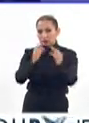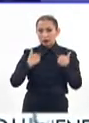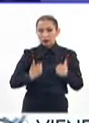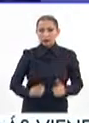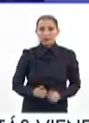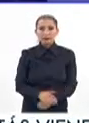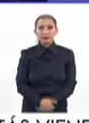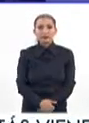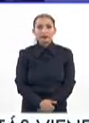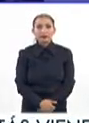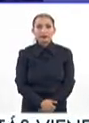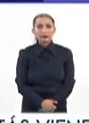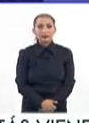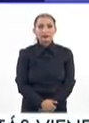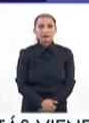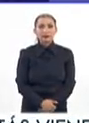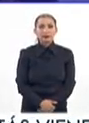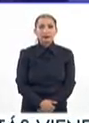humano.